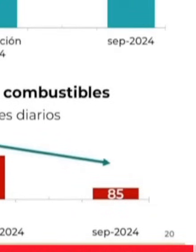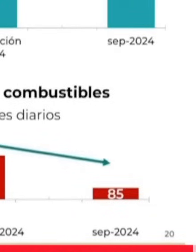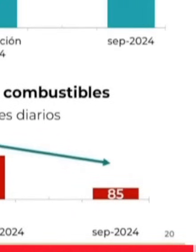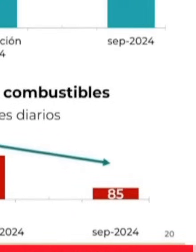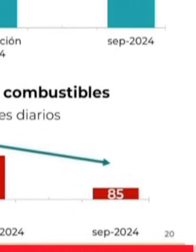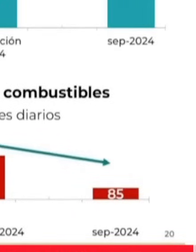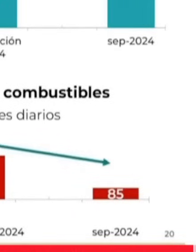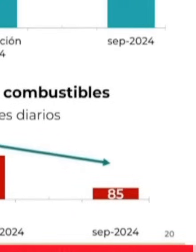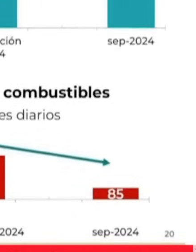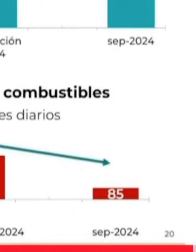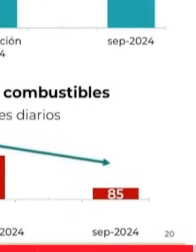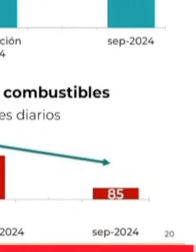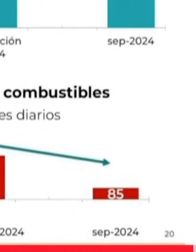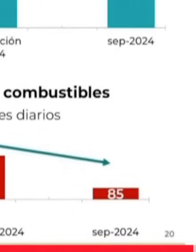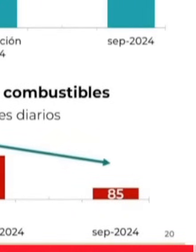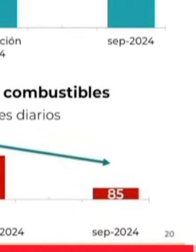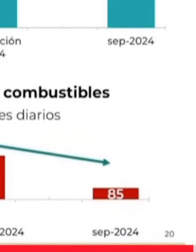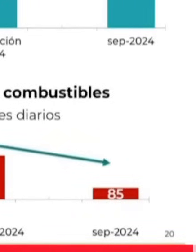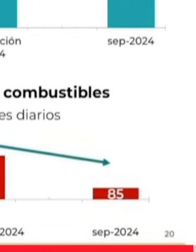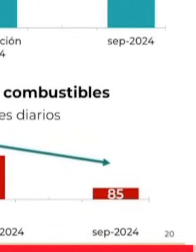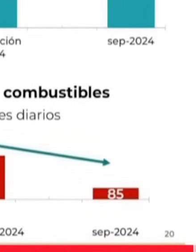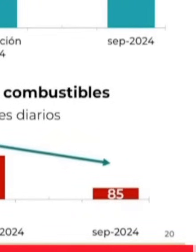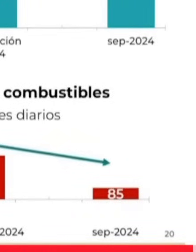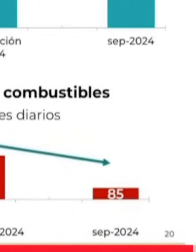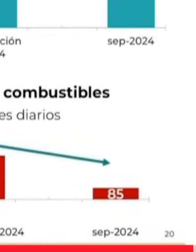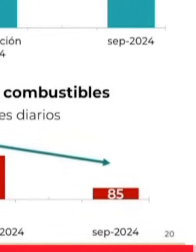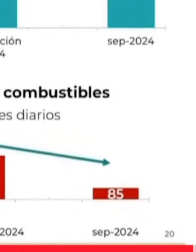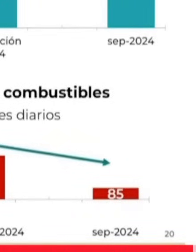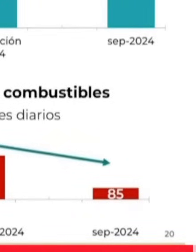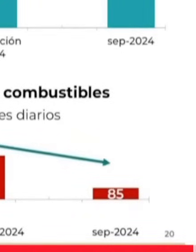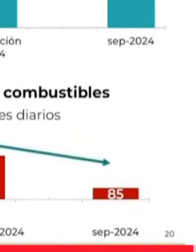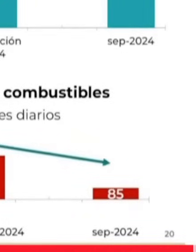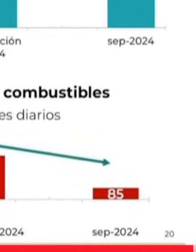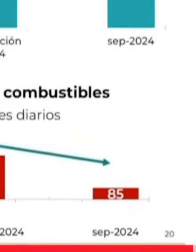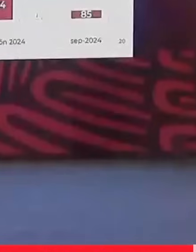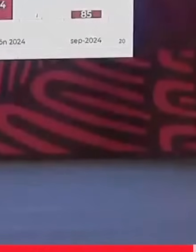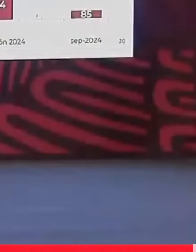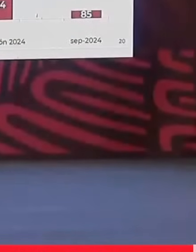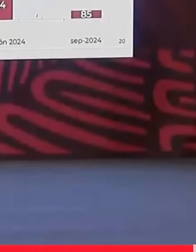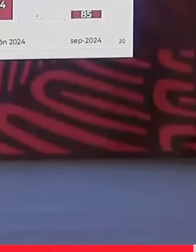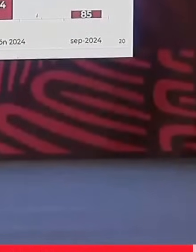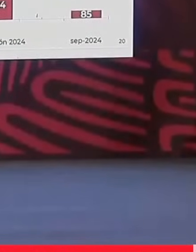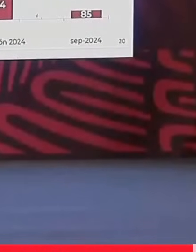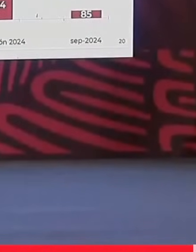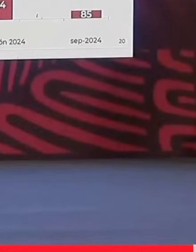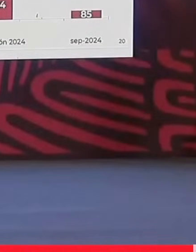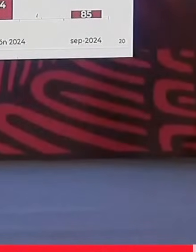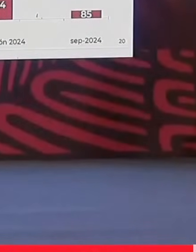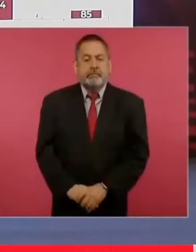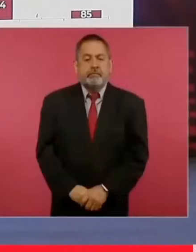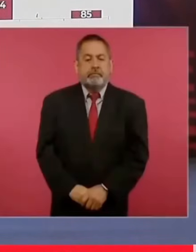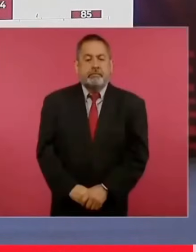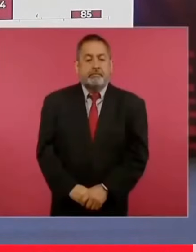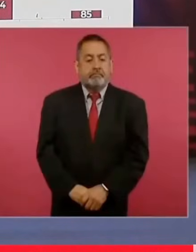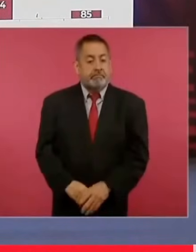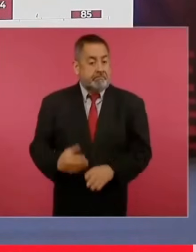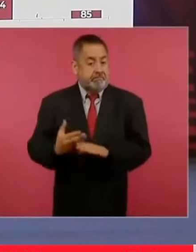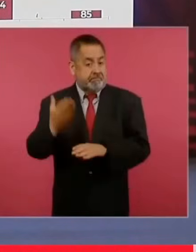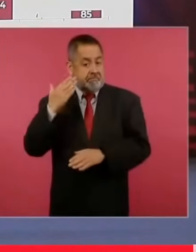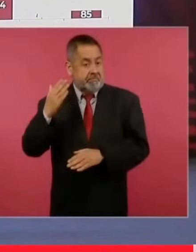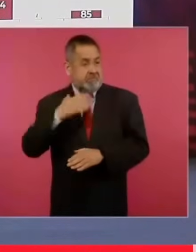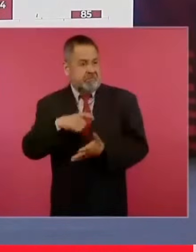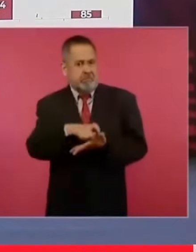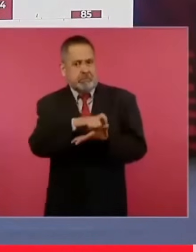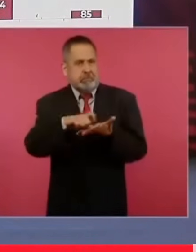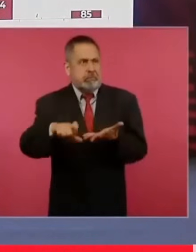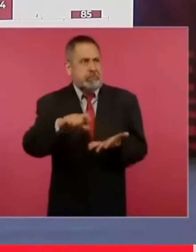barriles, 927,000 barriles de gasolinas, diésel y turbocina. Miren cómo la